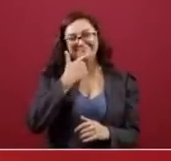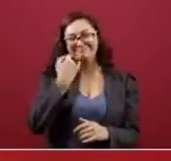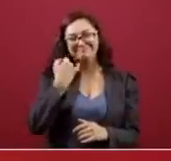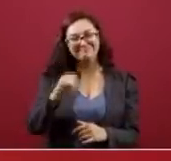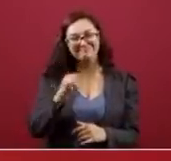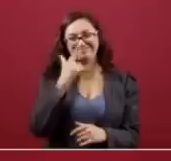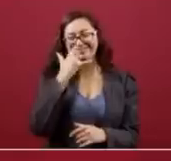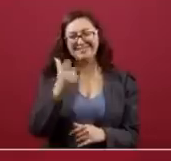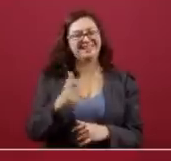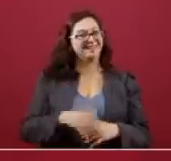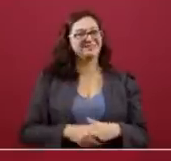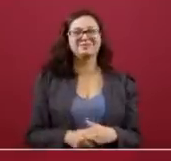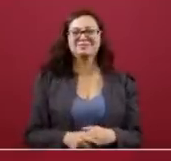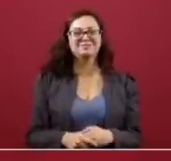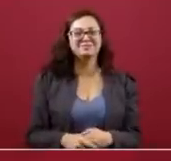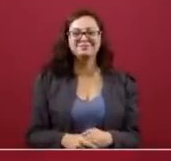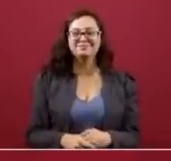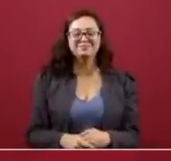kafkiano.